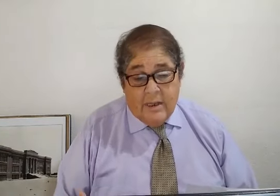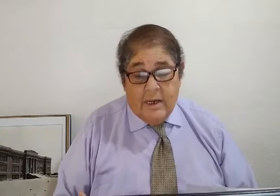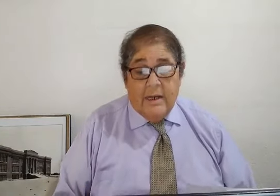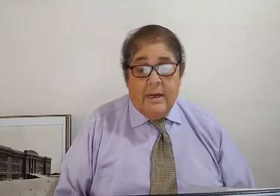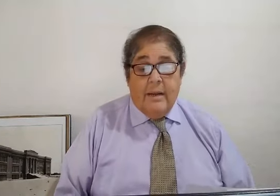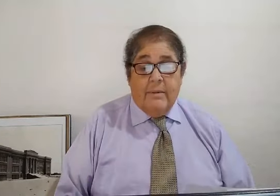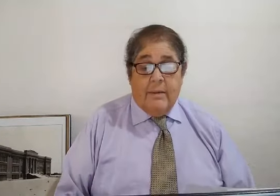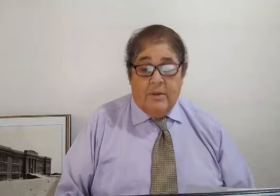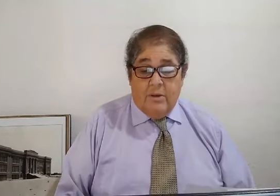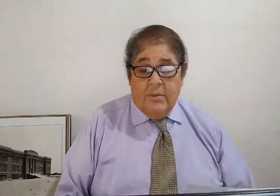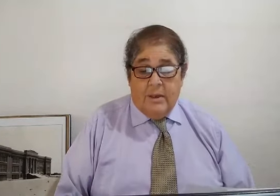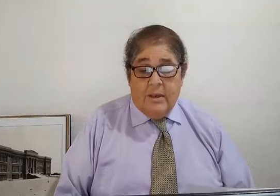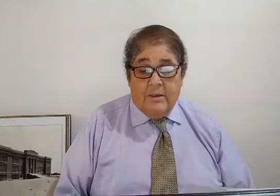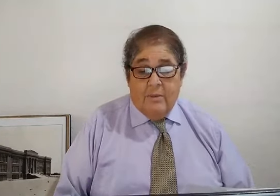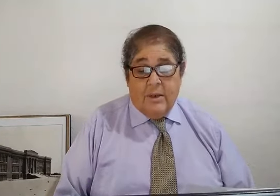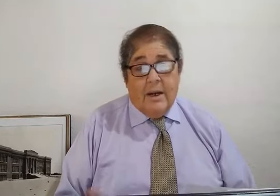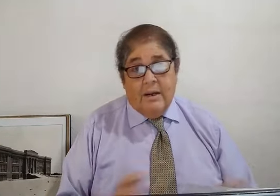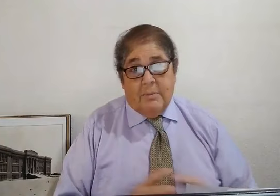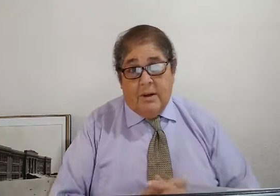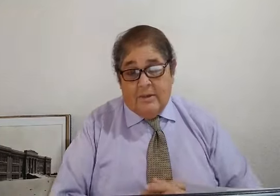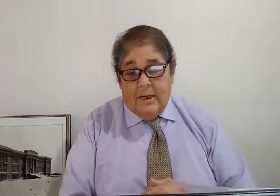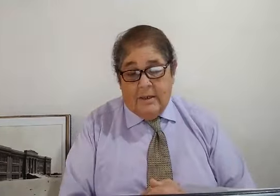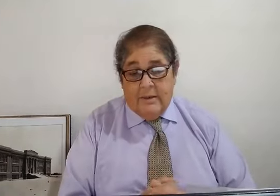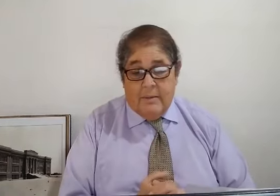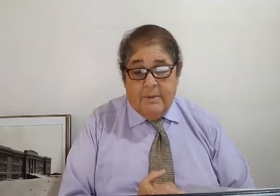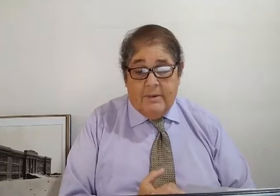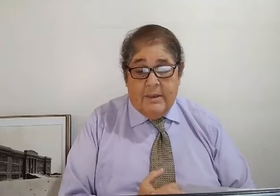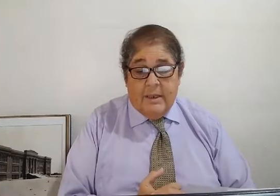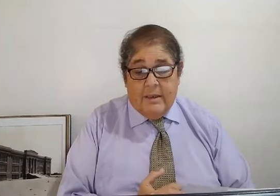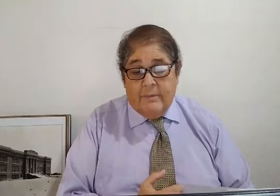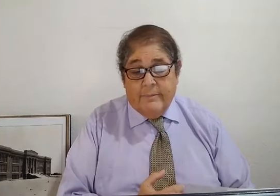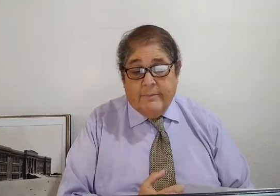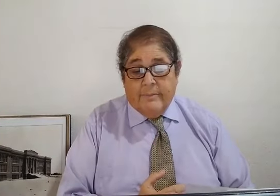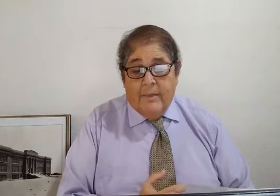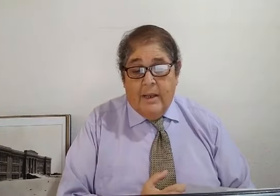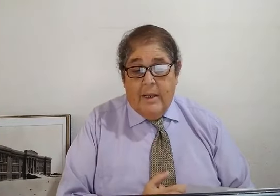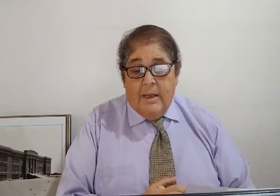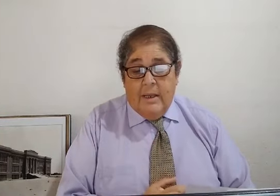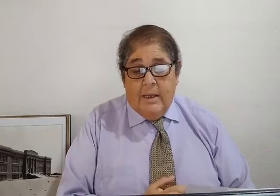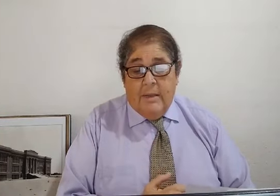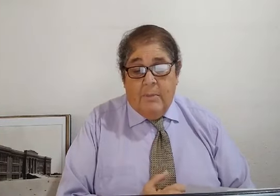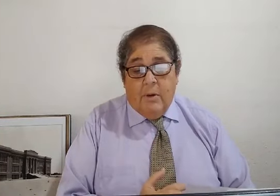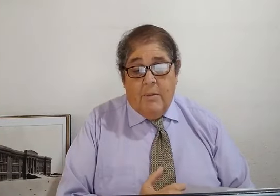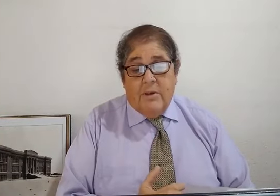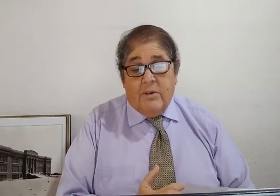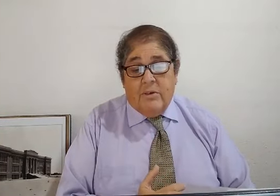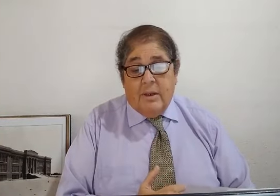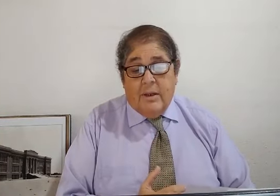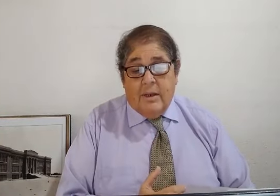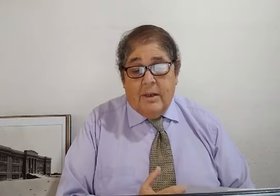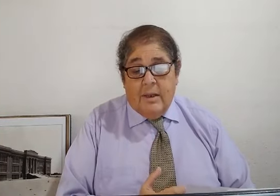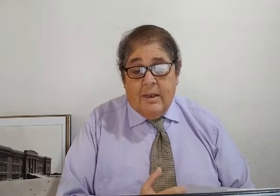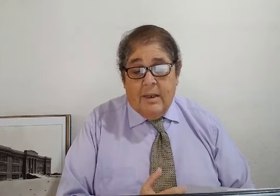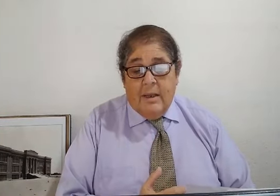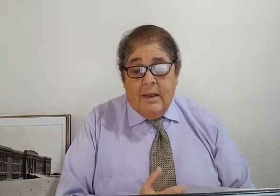decisión del INE, que emitió medidas cautelares por las cartas del presidente, y por lo menos